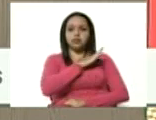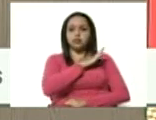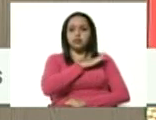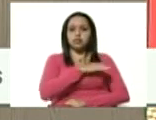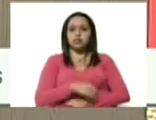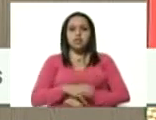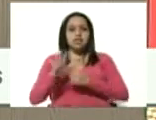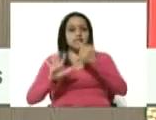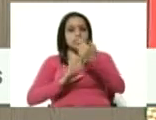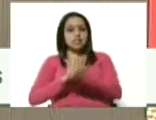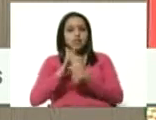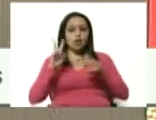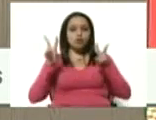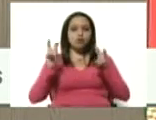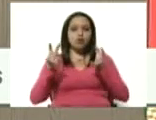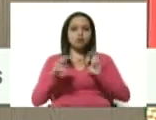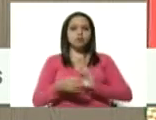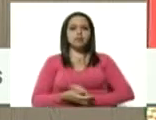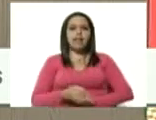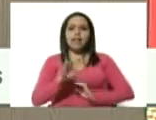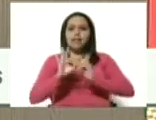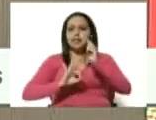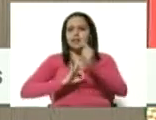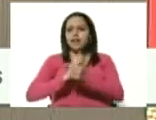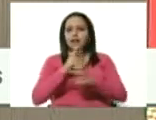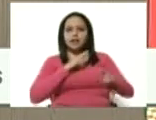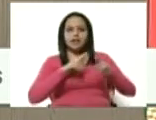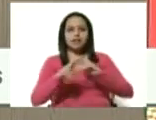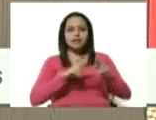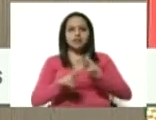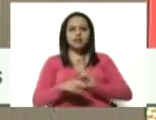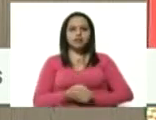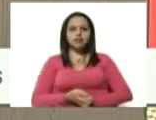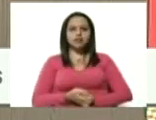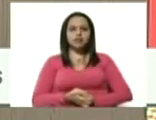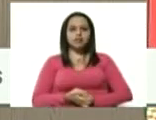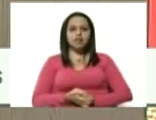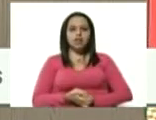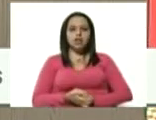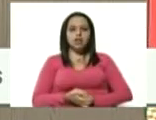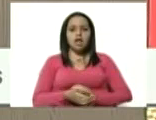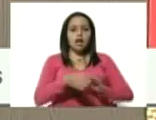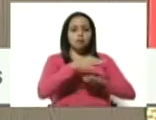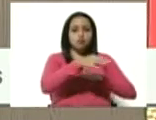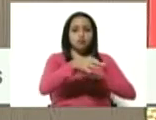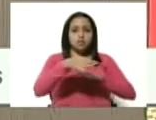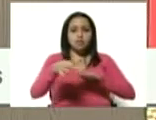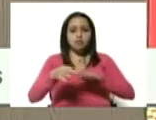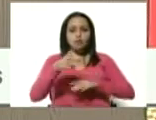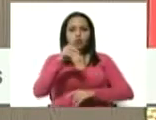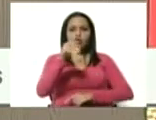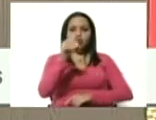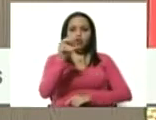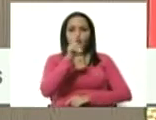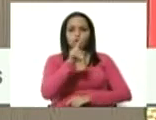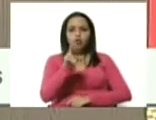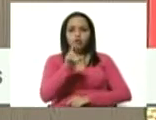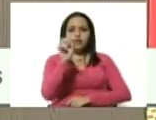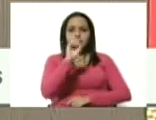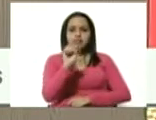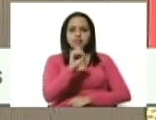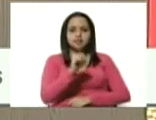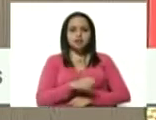hoy 5 nuevos casos, 3 relacionados al municipio Torres de Carora. 2 de ellos fueron